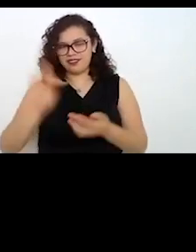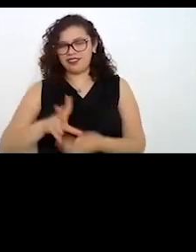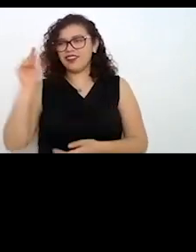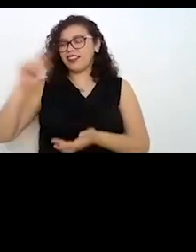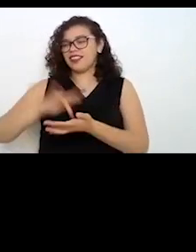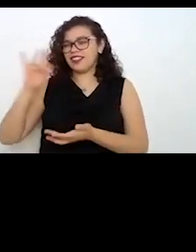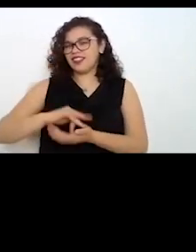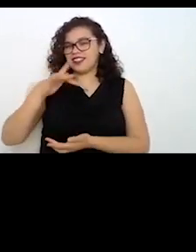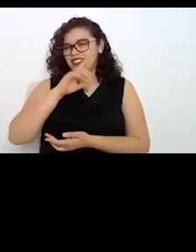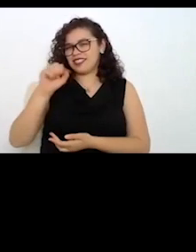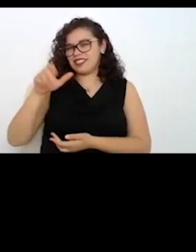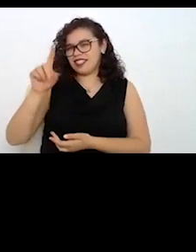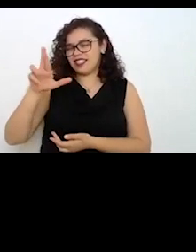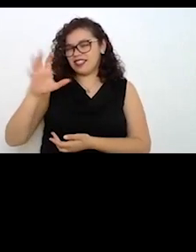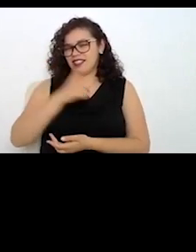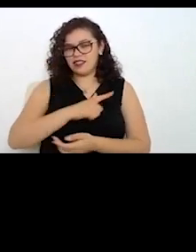es un placer.